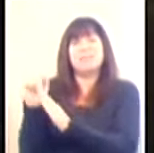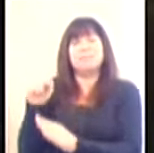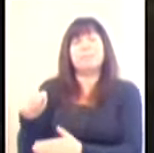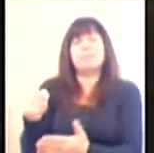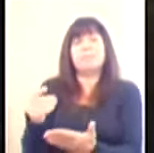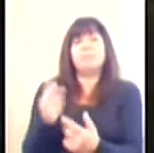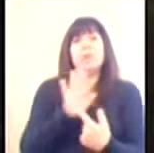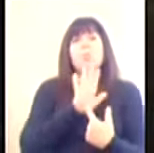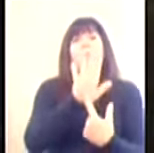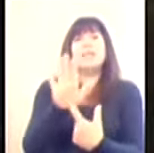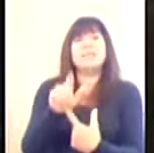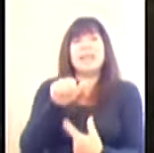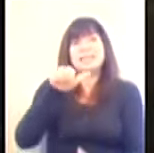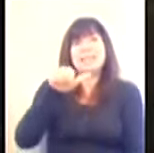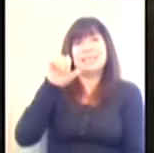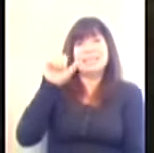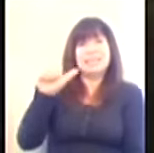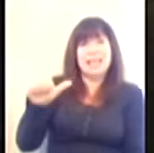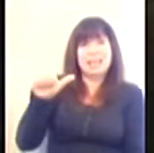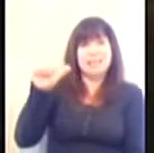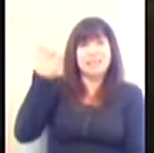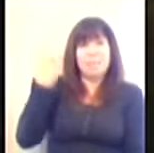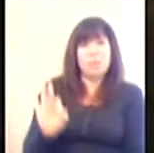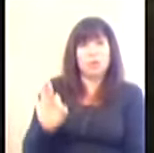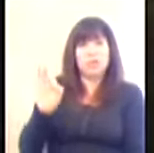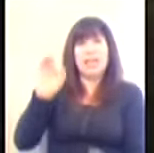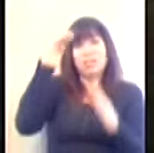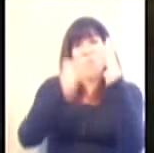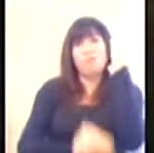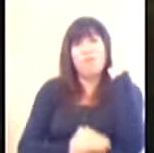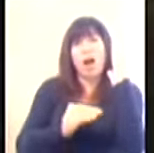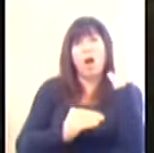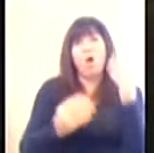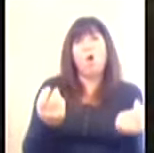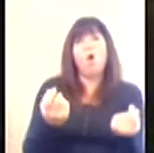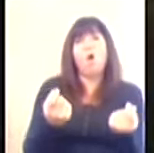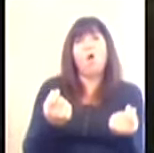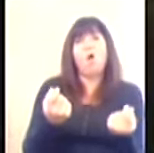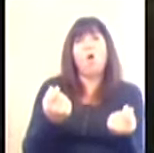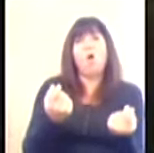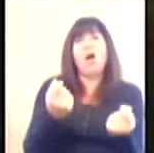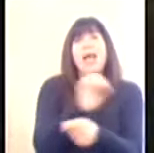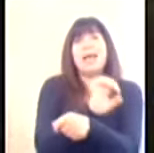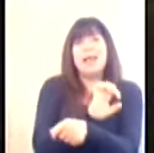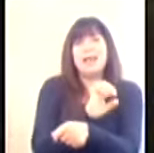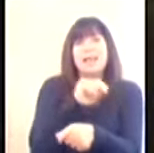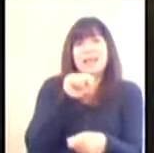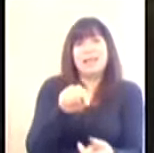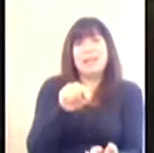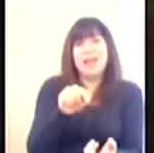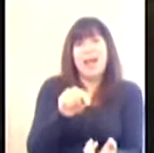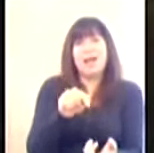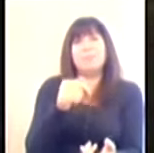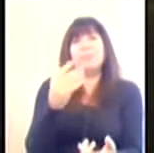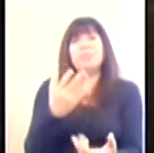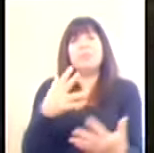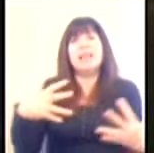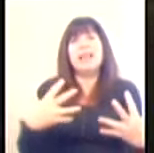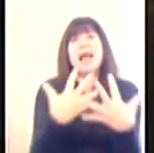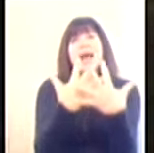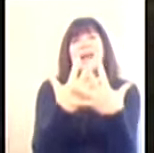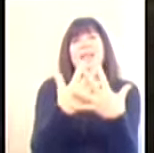el 66% de las viviendas chilenas tienen un bajo rendimiento de eficiencia energética, ambos estos datos de la red de